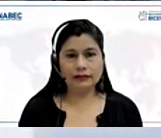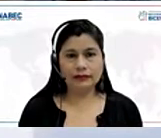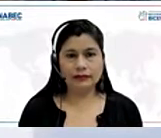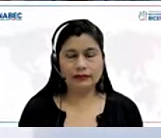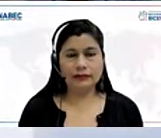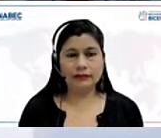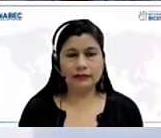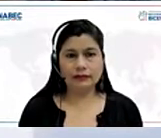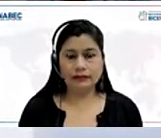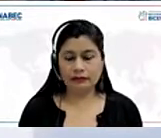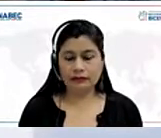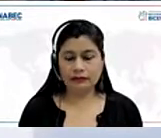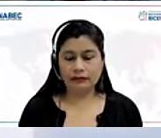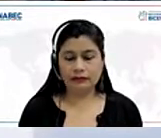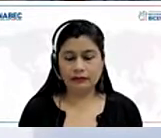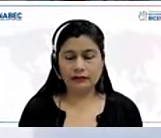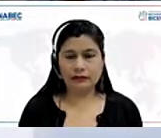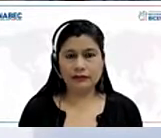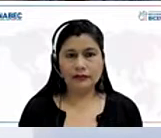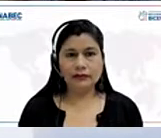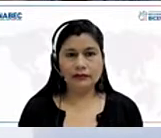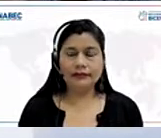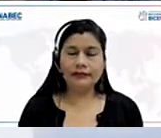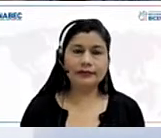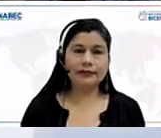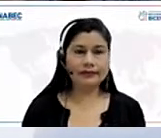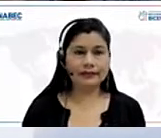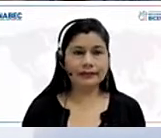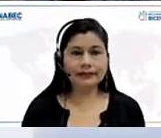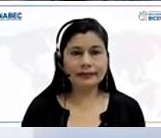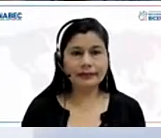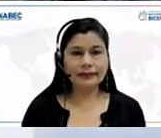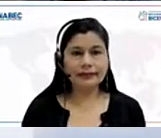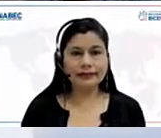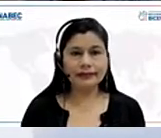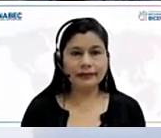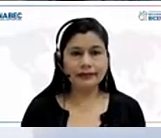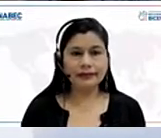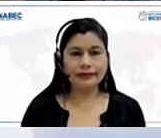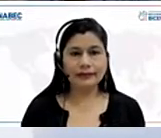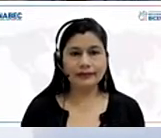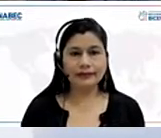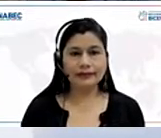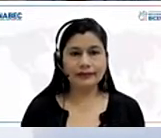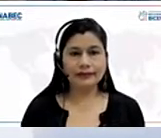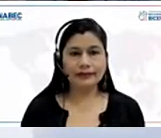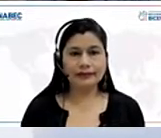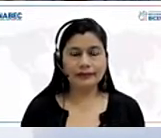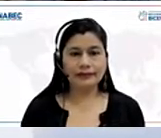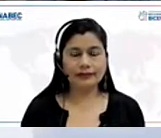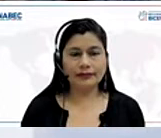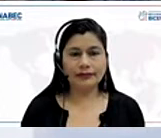caso, adaptar mi plan para complementar uno que ya haya sido previamente desarrollado. Entonces,